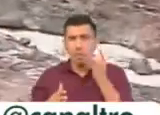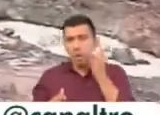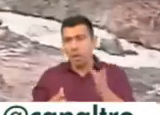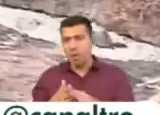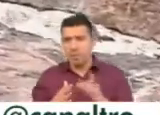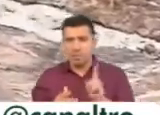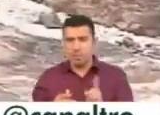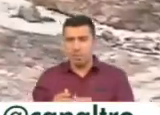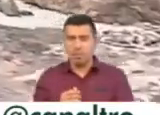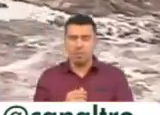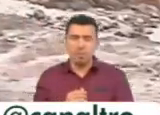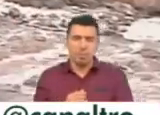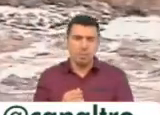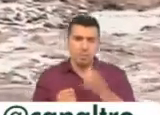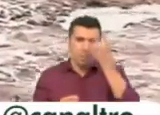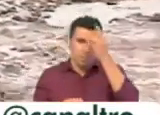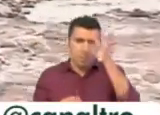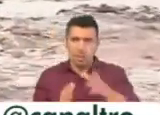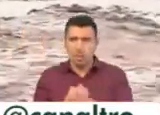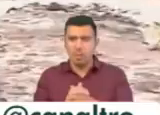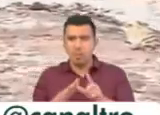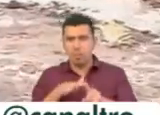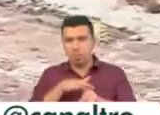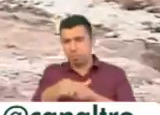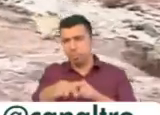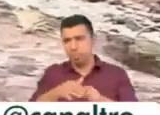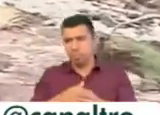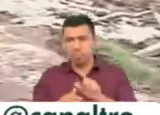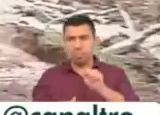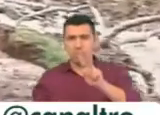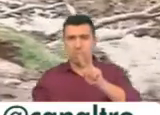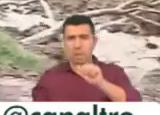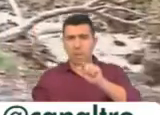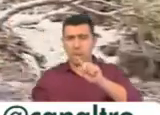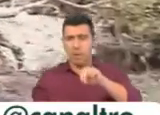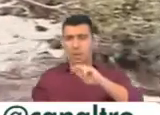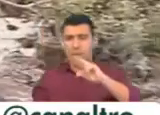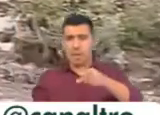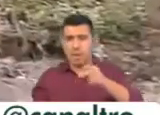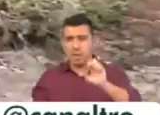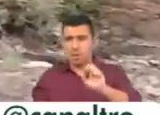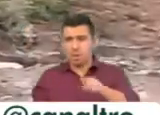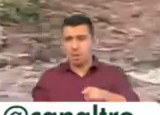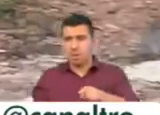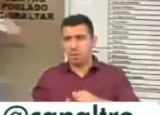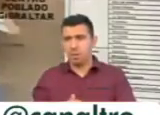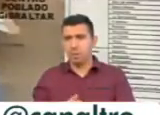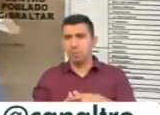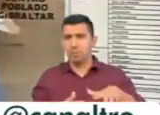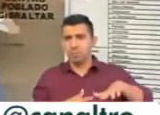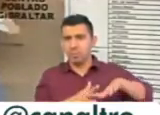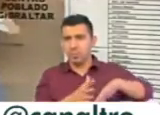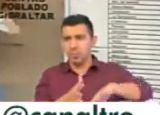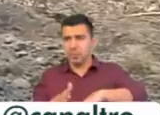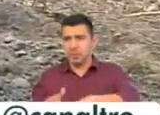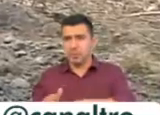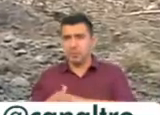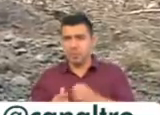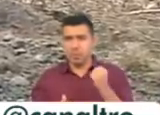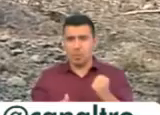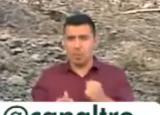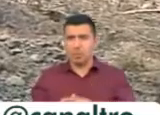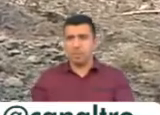posiblemente lo que vendría a ser como una avalancha diaria que el material baja se verá de sol de golpe